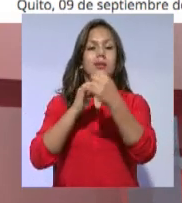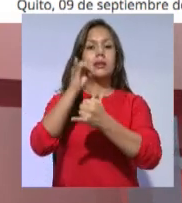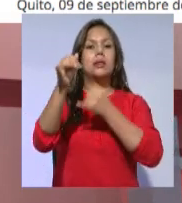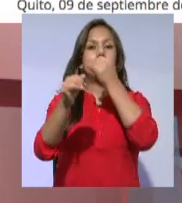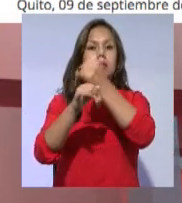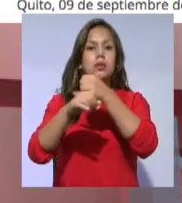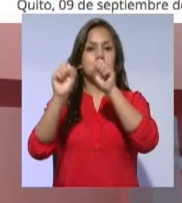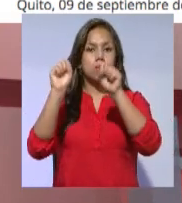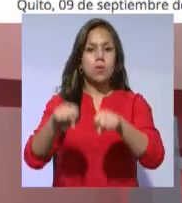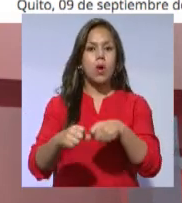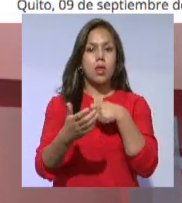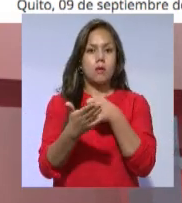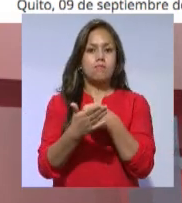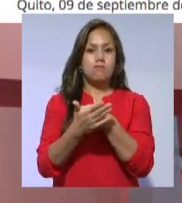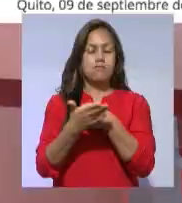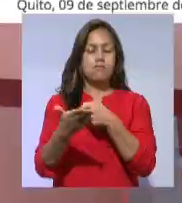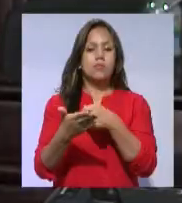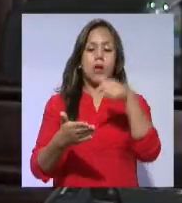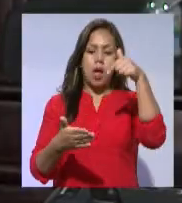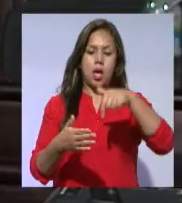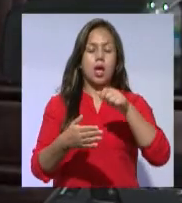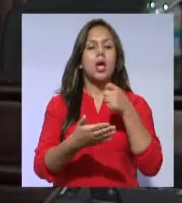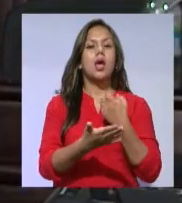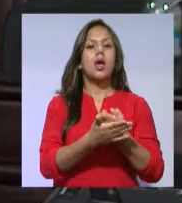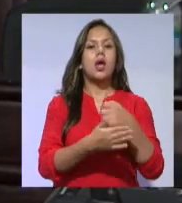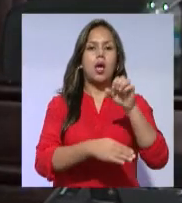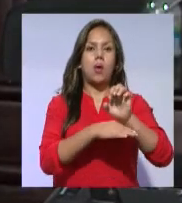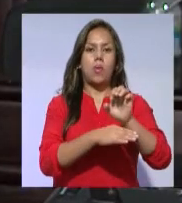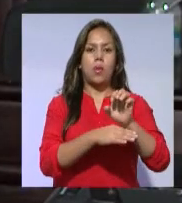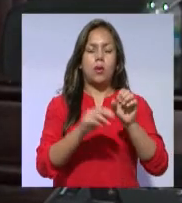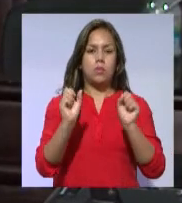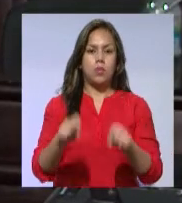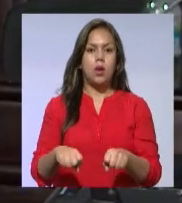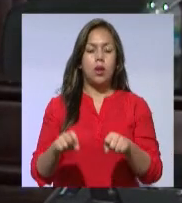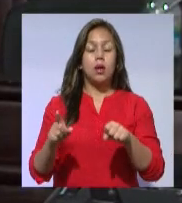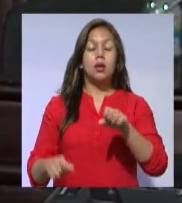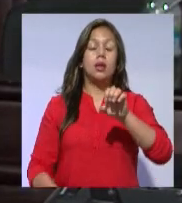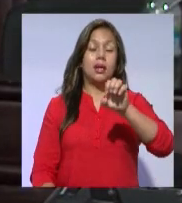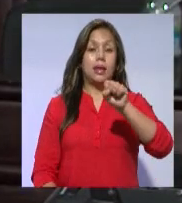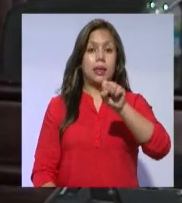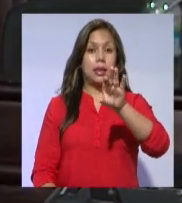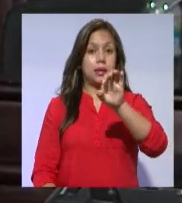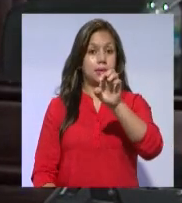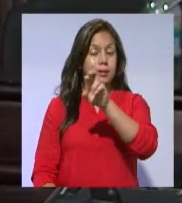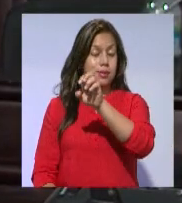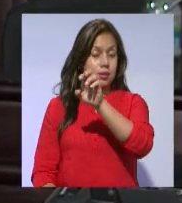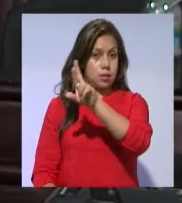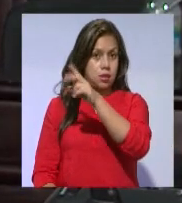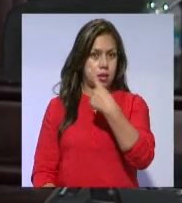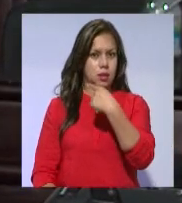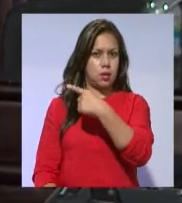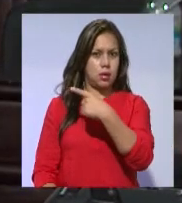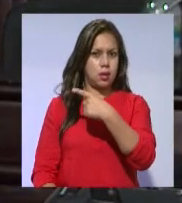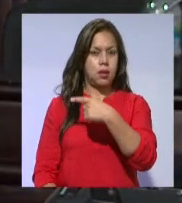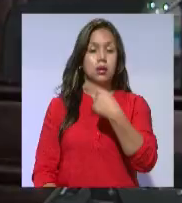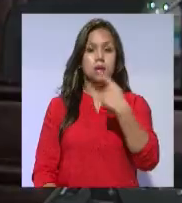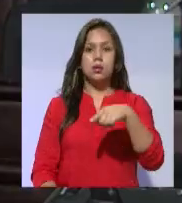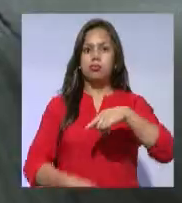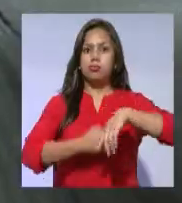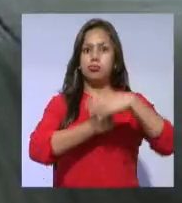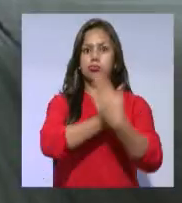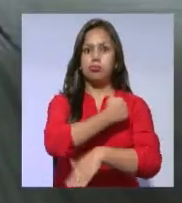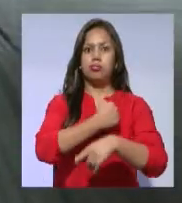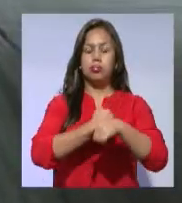puedan ser cobrados con bienes en el ecuador la asambleísta esther cuesta también a través de un comunicado señala que las sentencias extranjeras